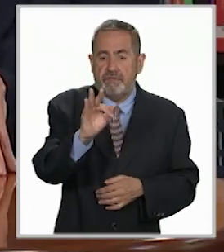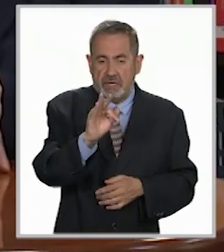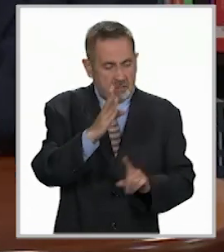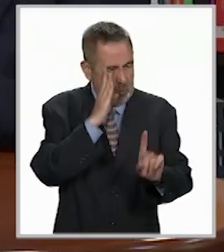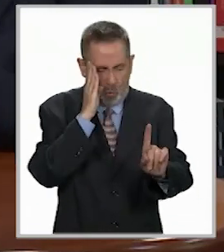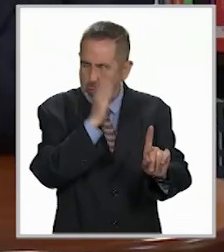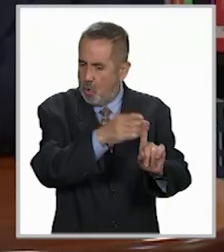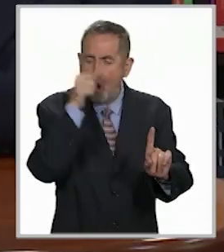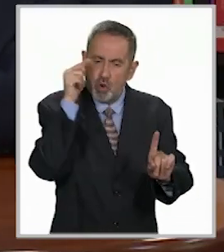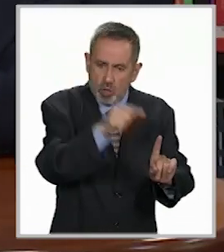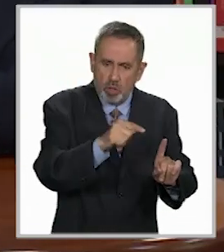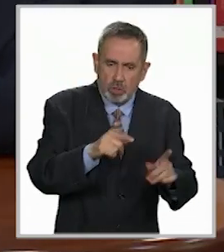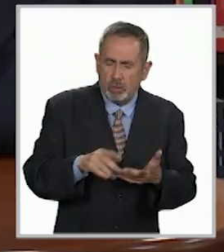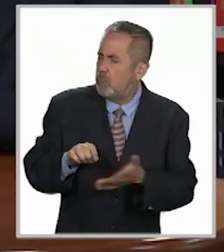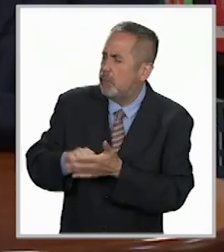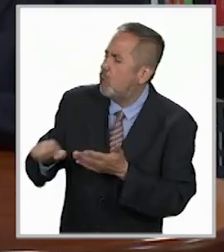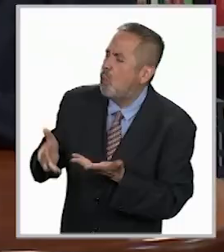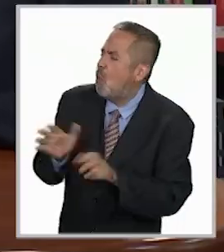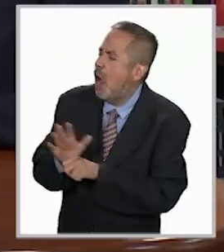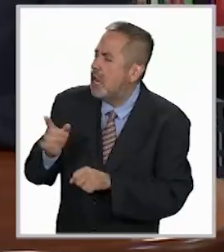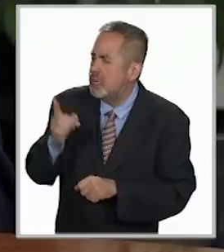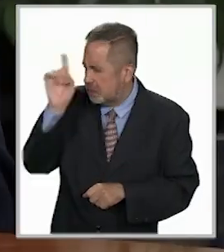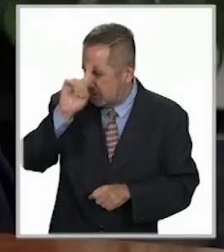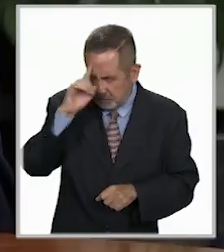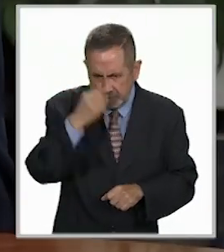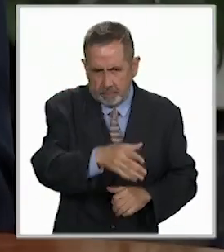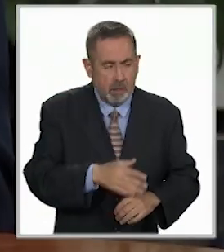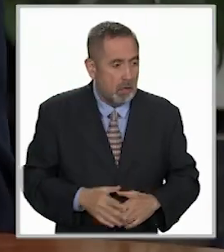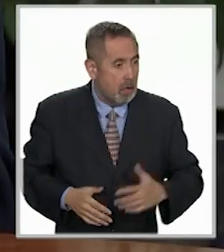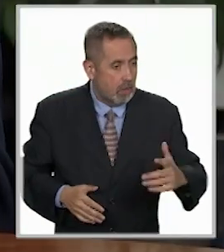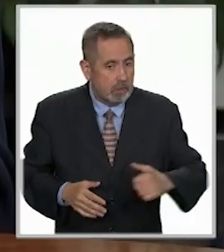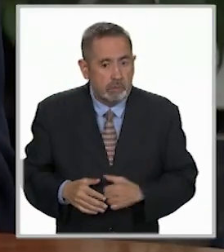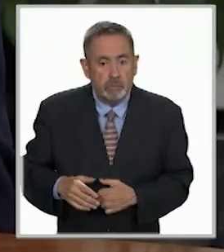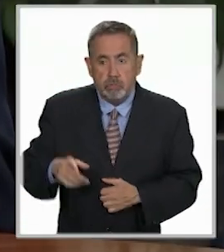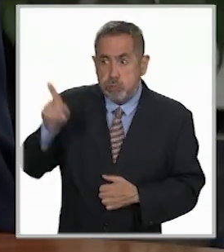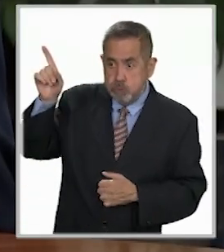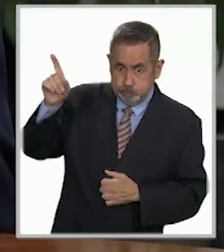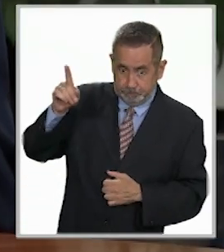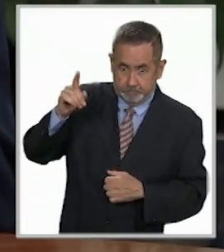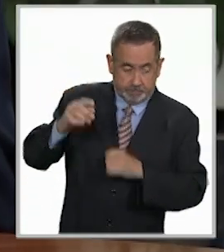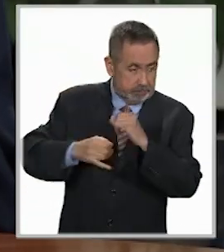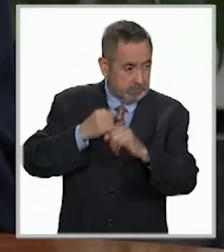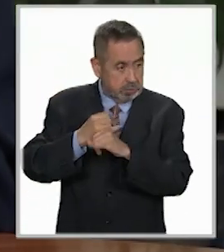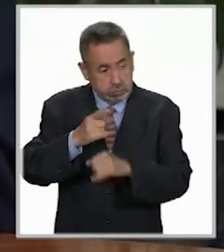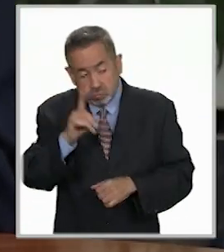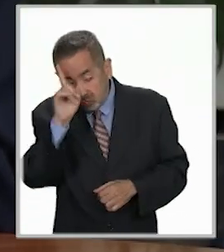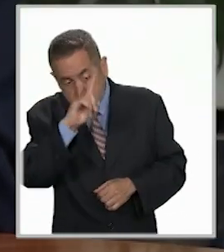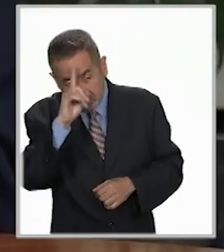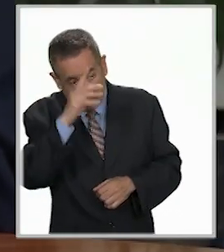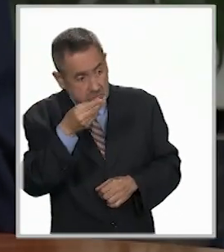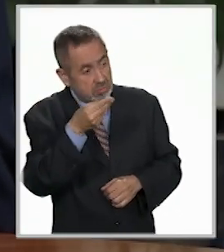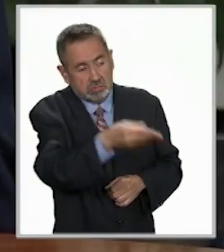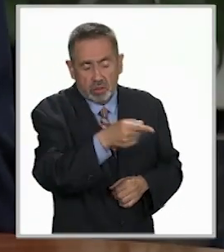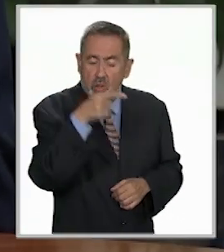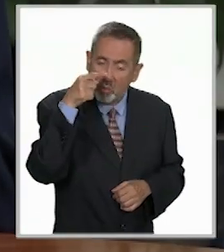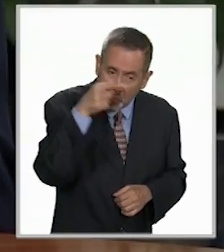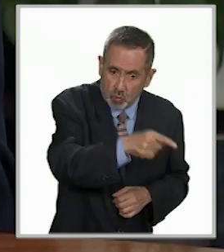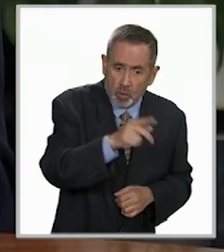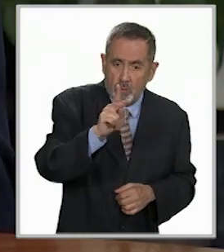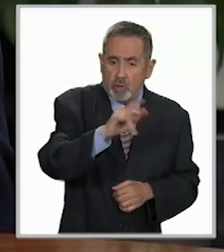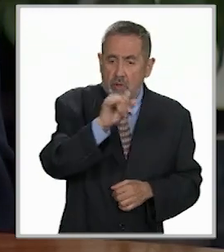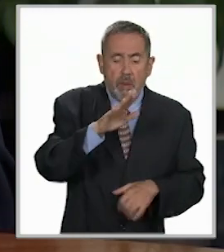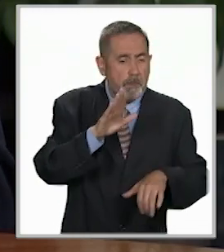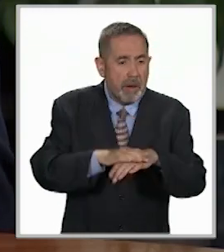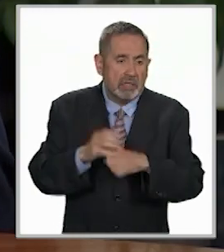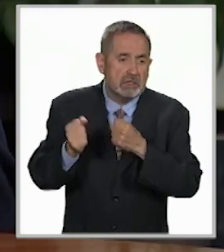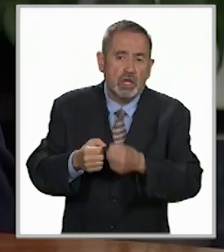Poder Judicial o específicamente al Poder Judicial. ¿Por ejemplo? Por ejemplo, se le han recomendado que adopte medidas para